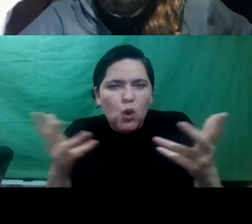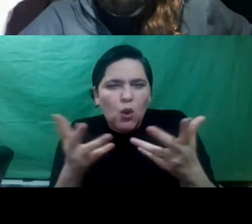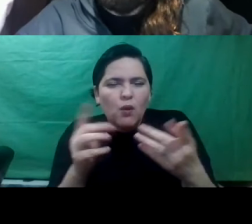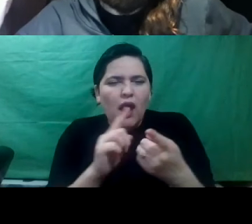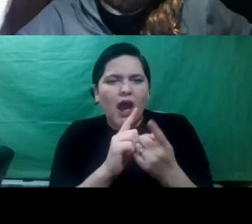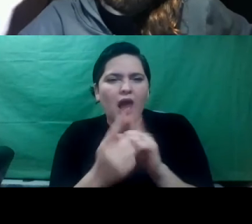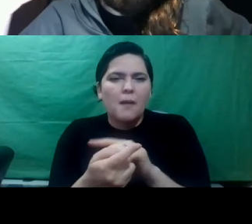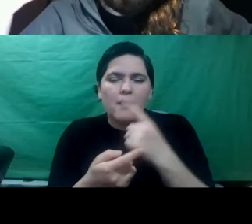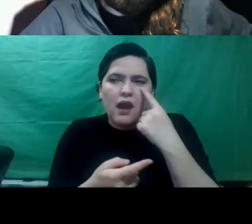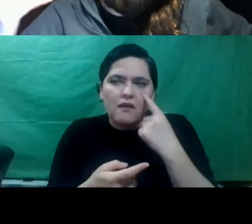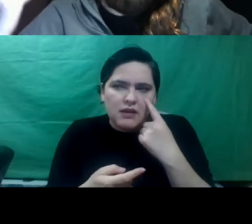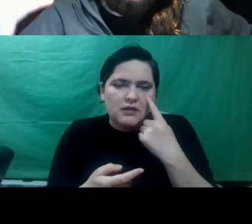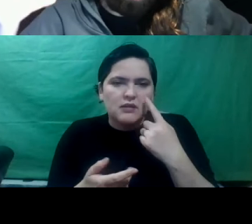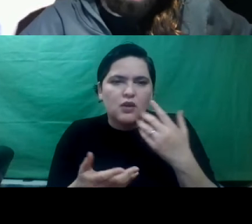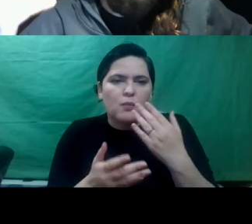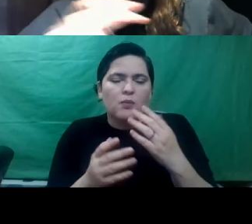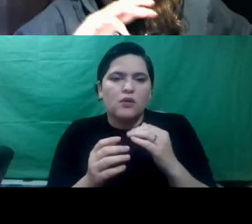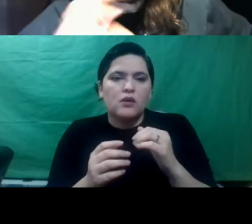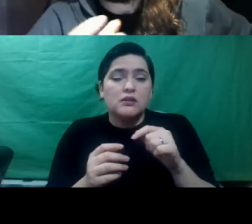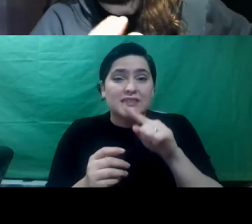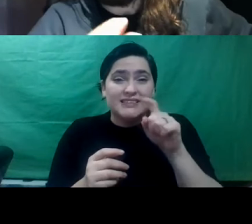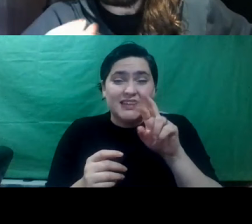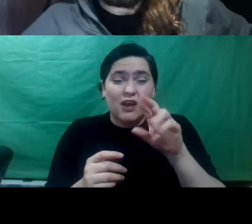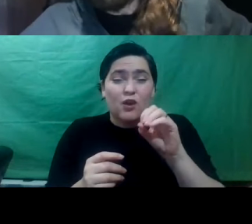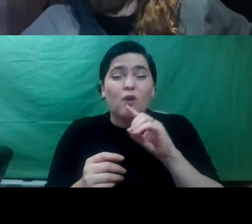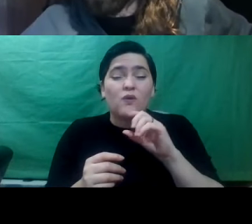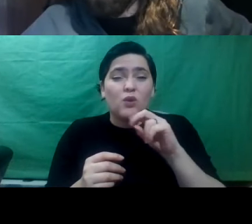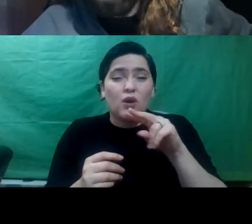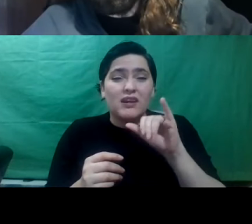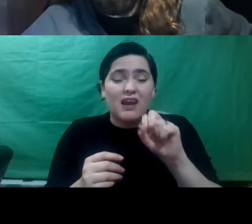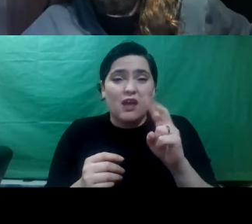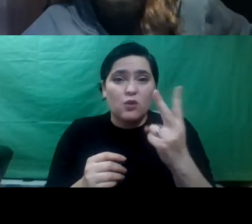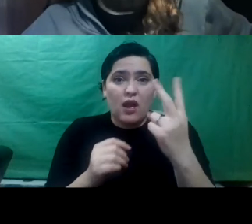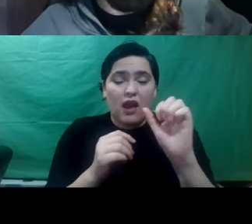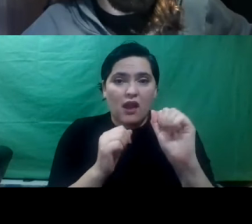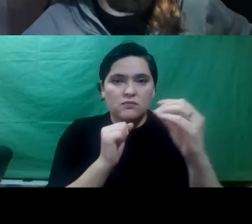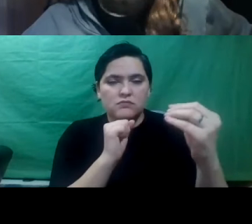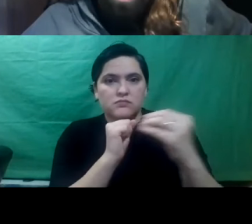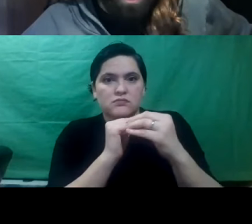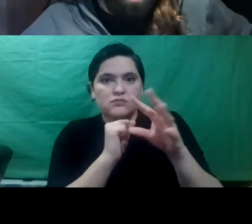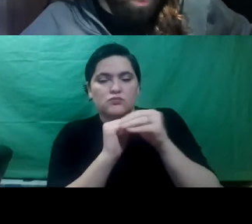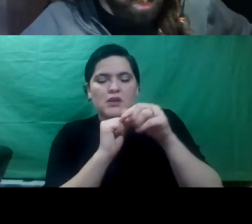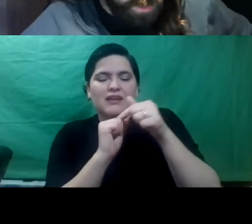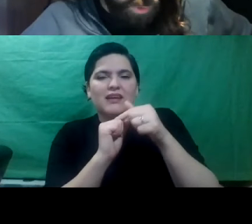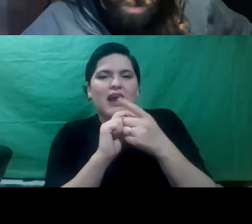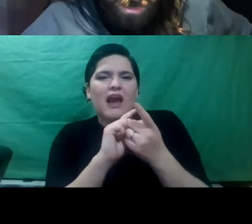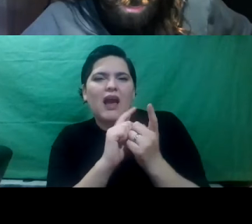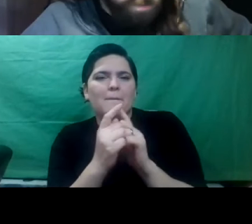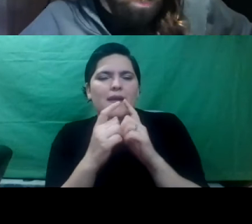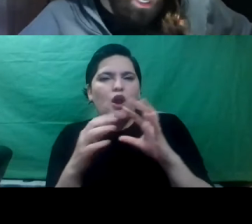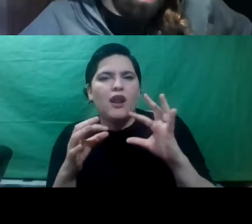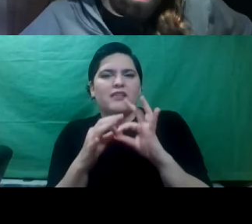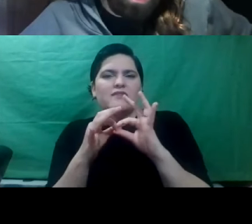mantener fija la densidad de receptores de serotonina 2A, pero modificar la conectividad del cerebro. Entonces para eso agarramos la conectividad